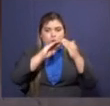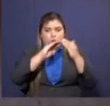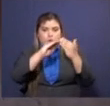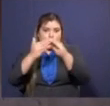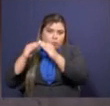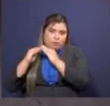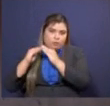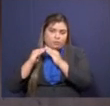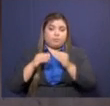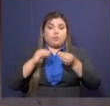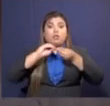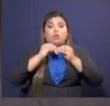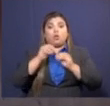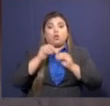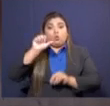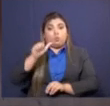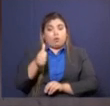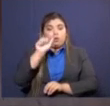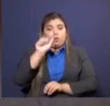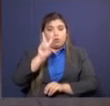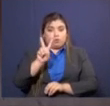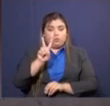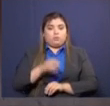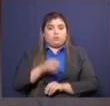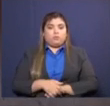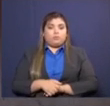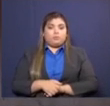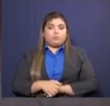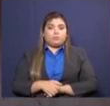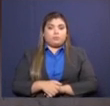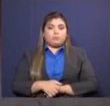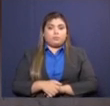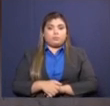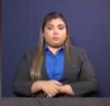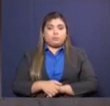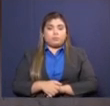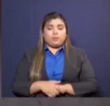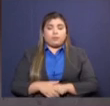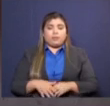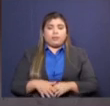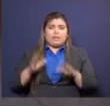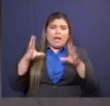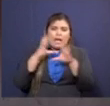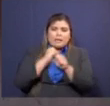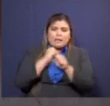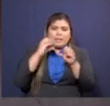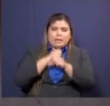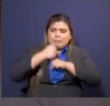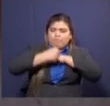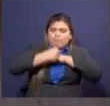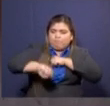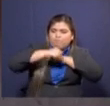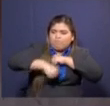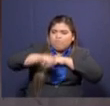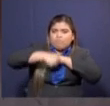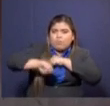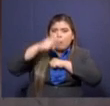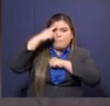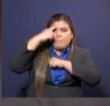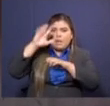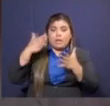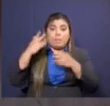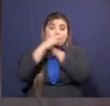Y 12, la atracción de inversión extranjera será una de las actividades